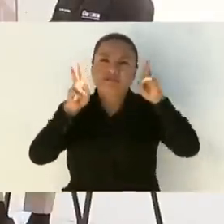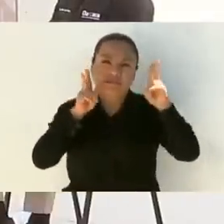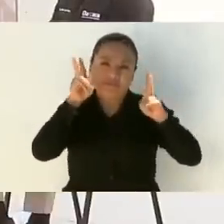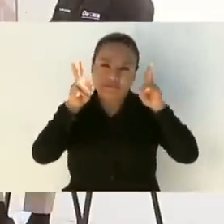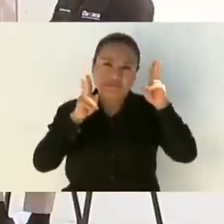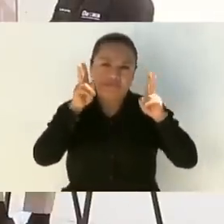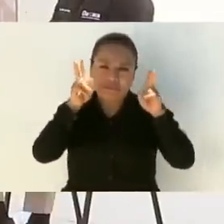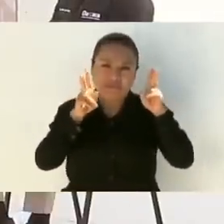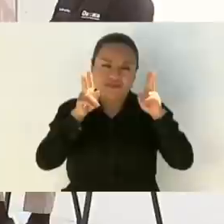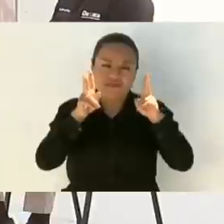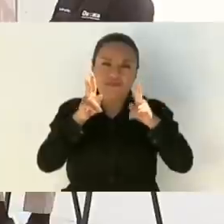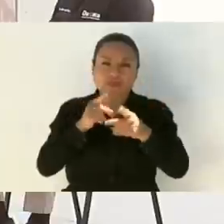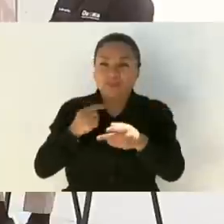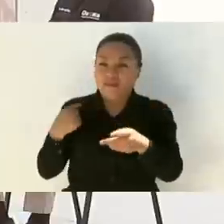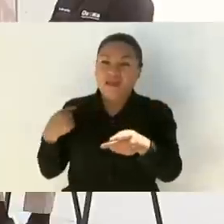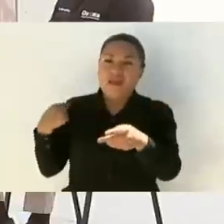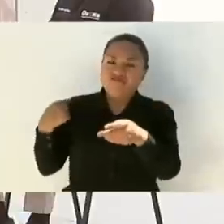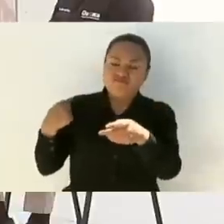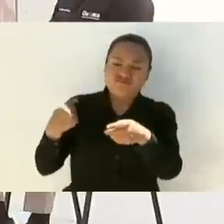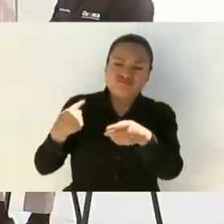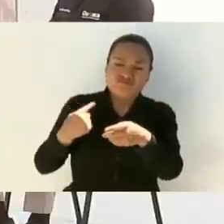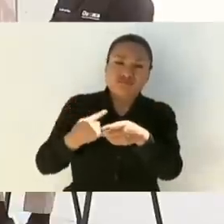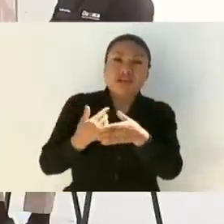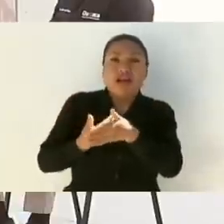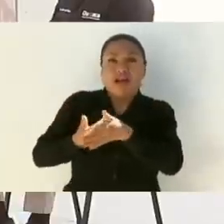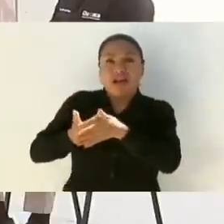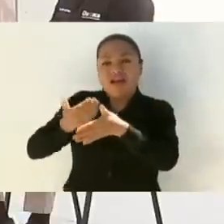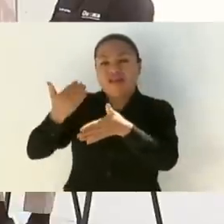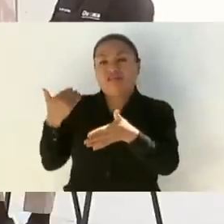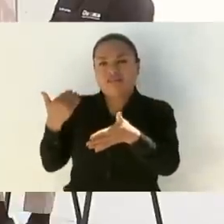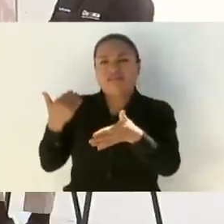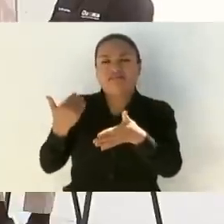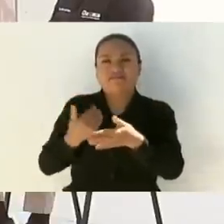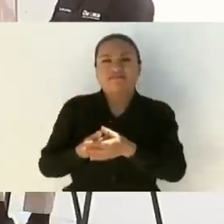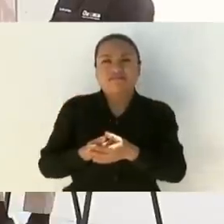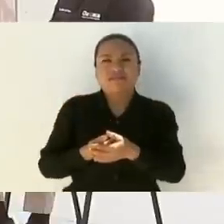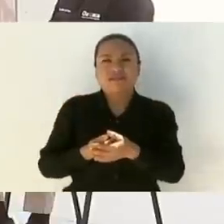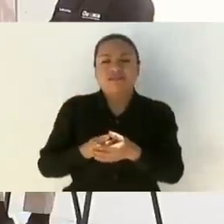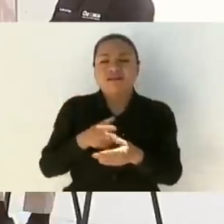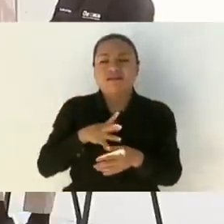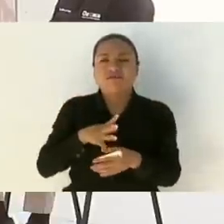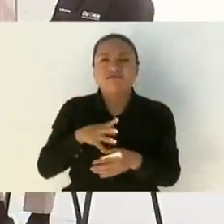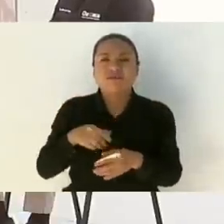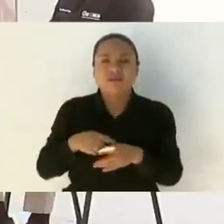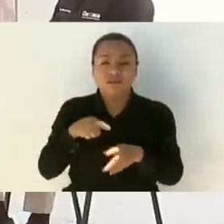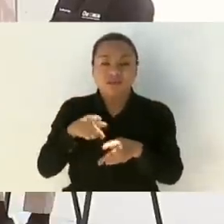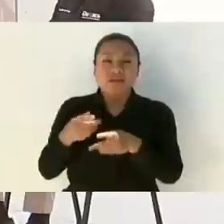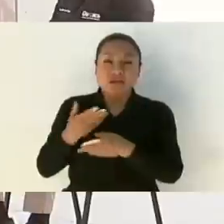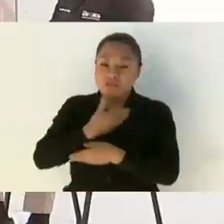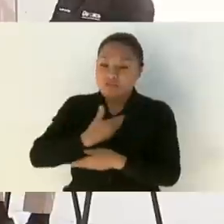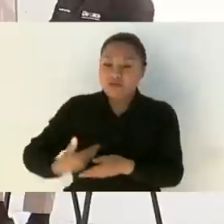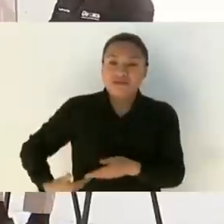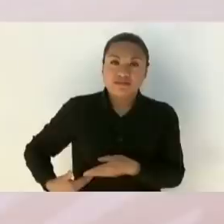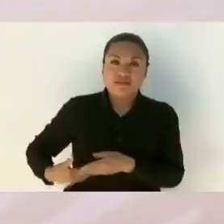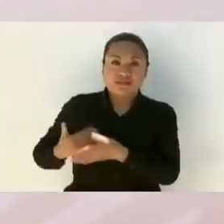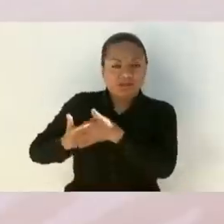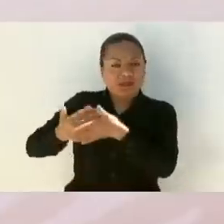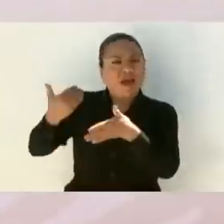antes de ser presidente.